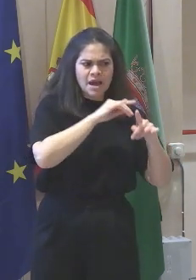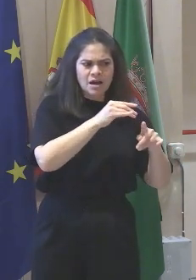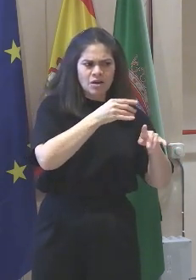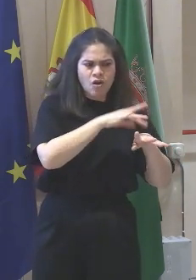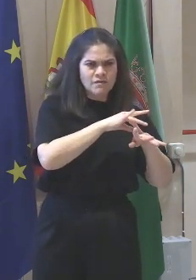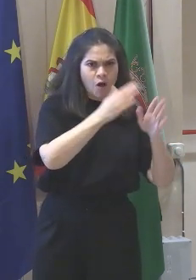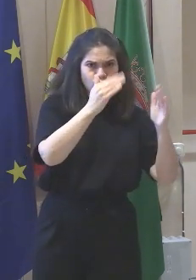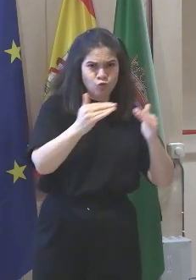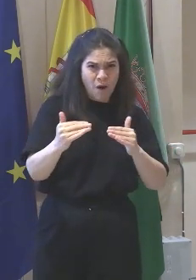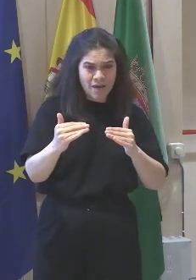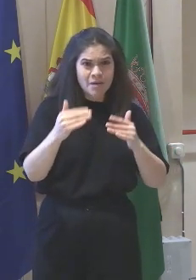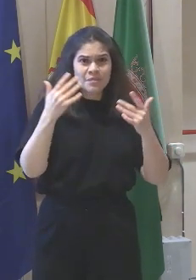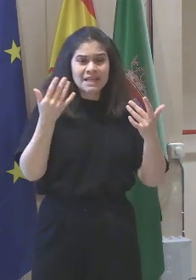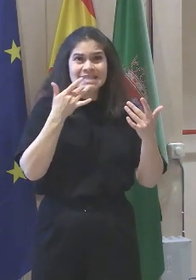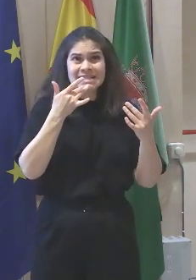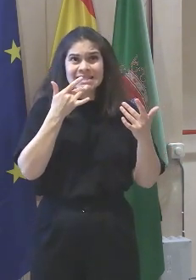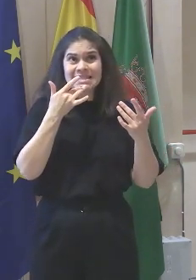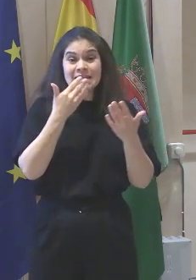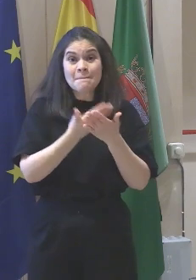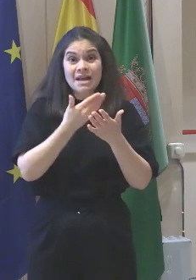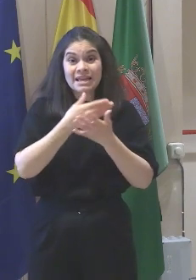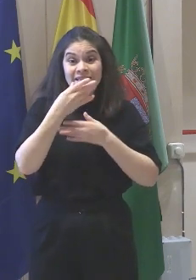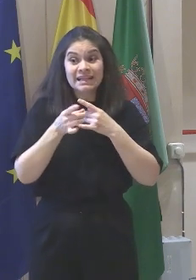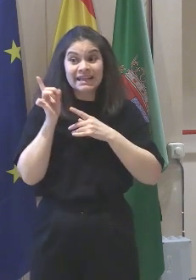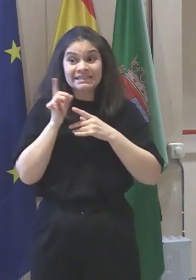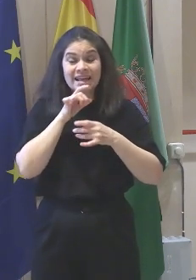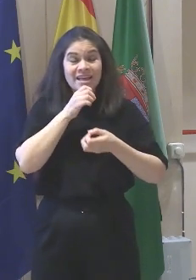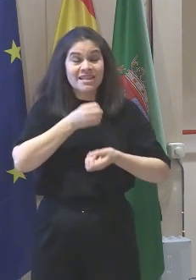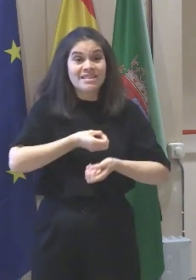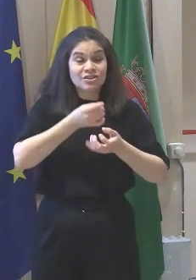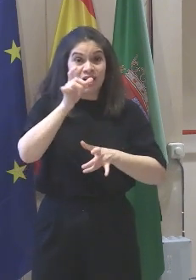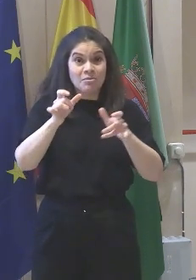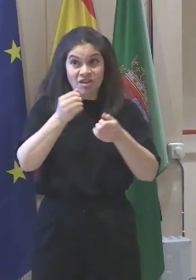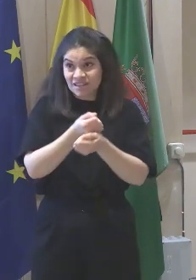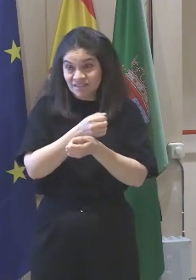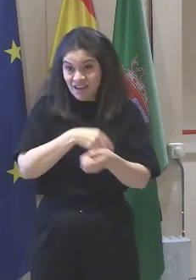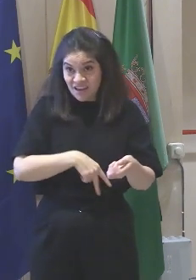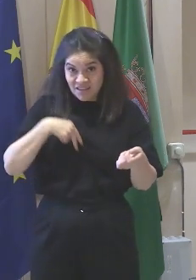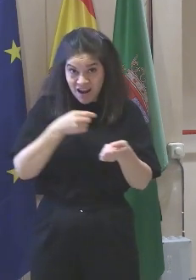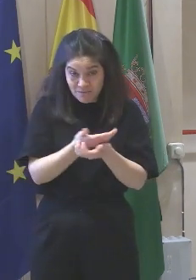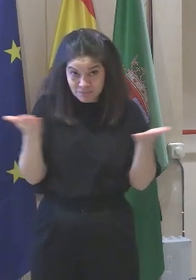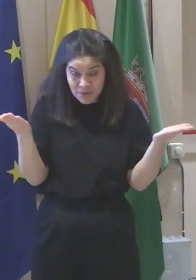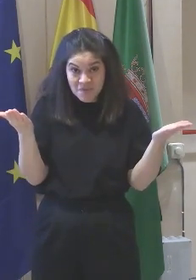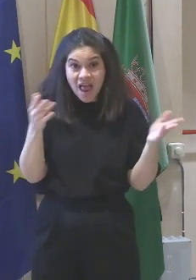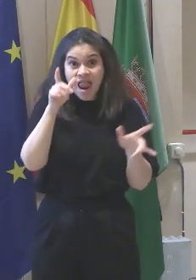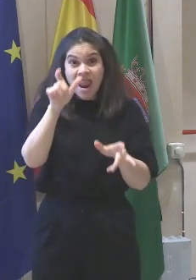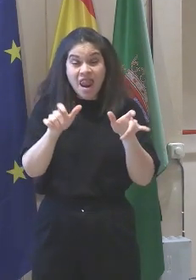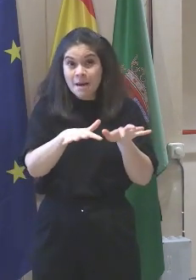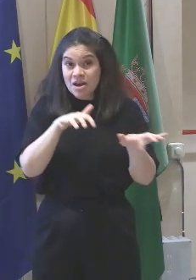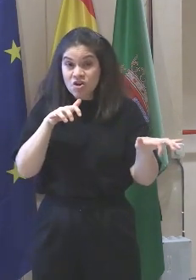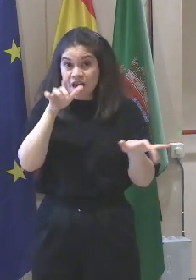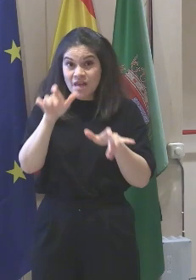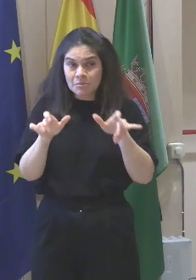un momento dado se plantea hacer este diagnóstico a la población general, pues la mayoría de las personas que se diagnostiquen no van a